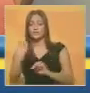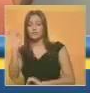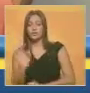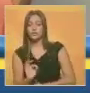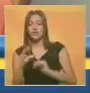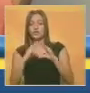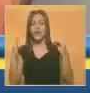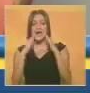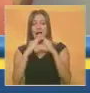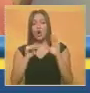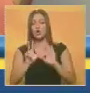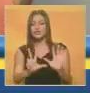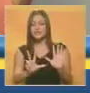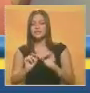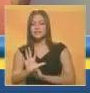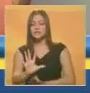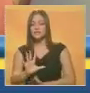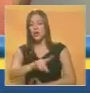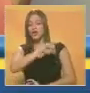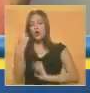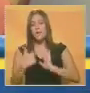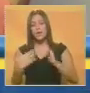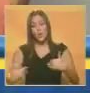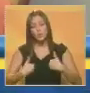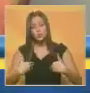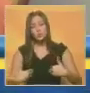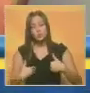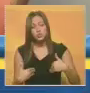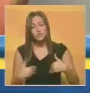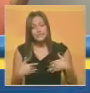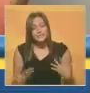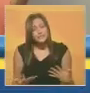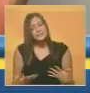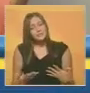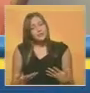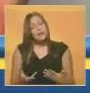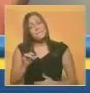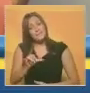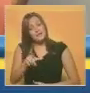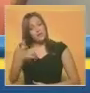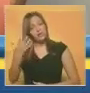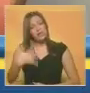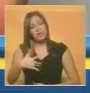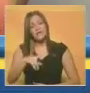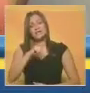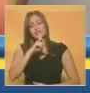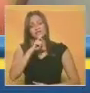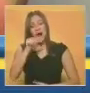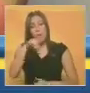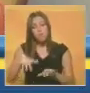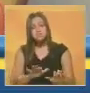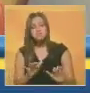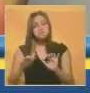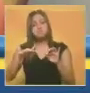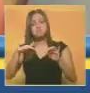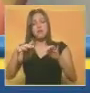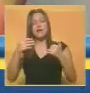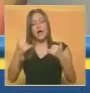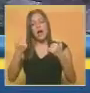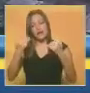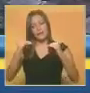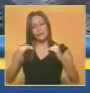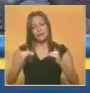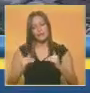viviendas, 85, están con problemas de la estructura y con los niveles de agua que, por supuesto, ya han venido